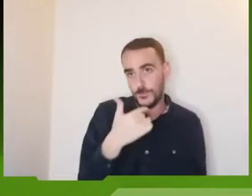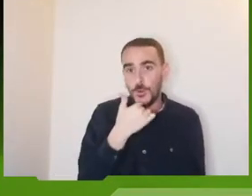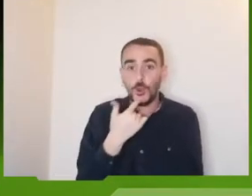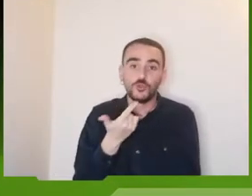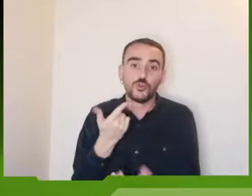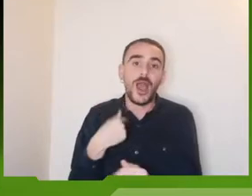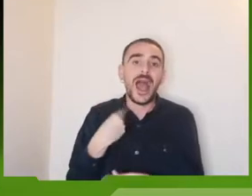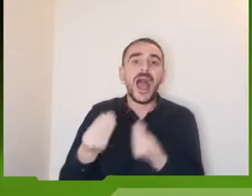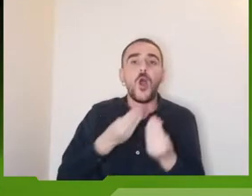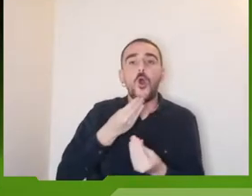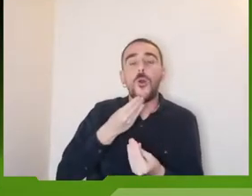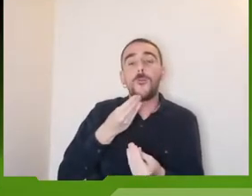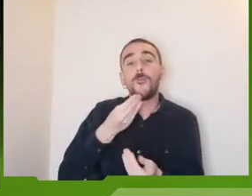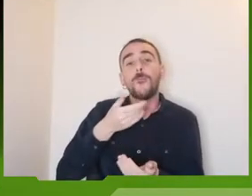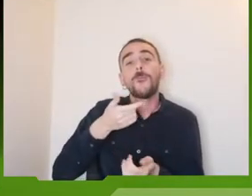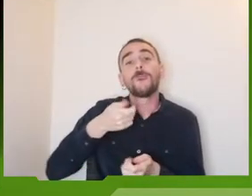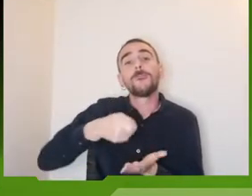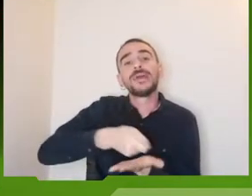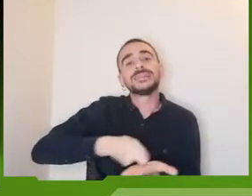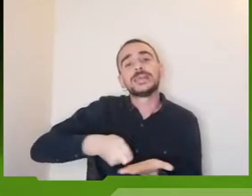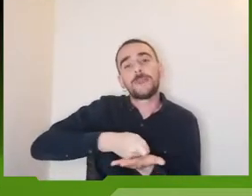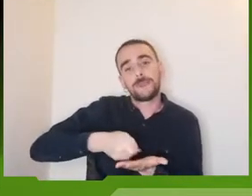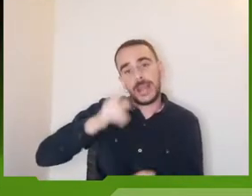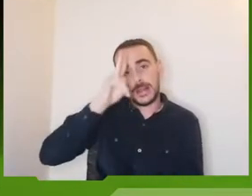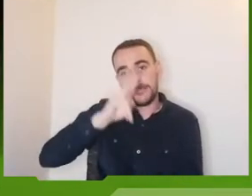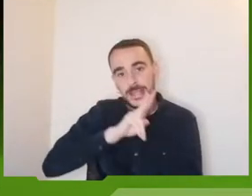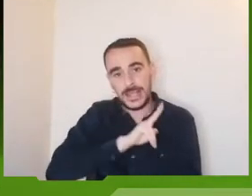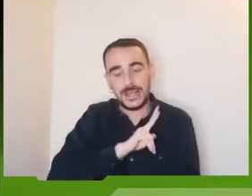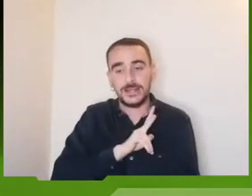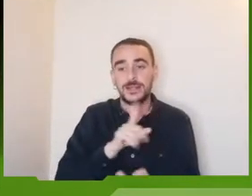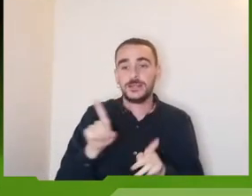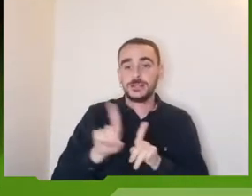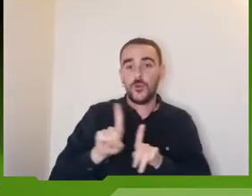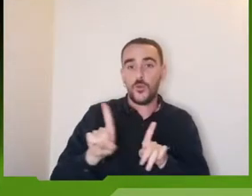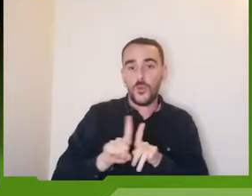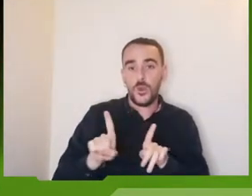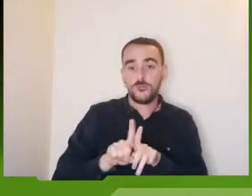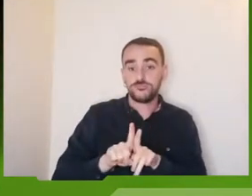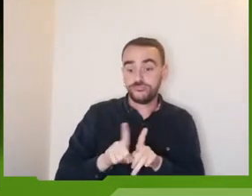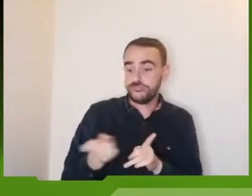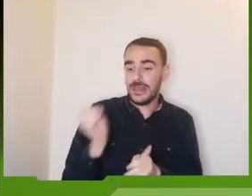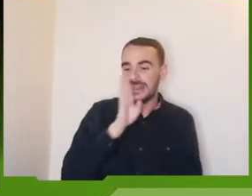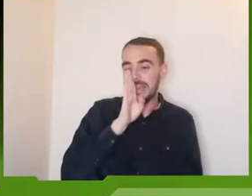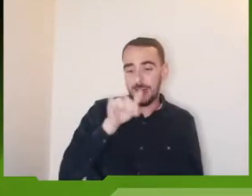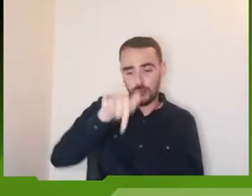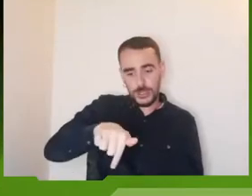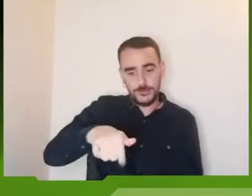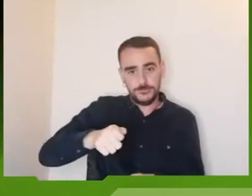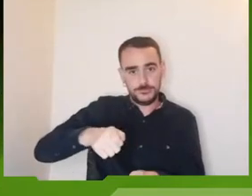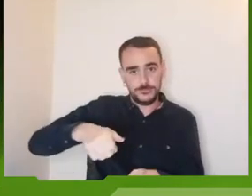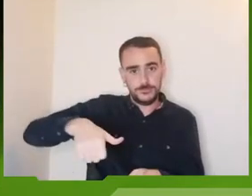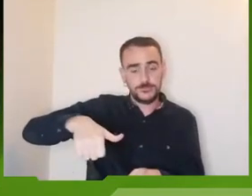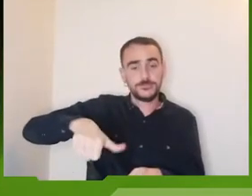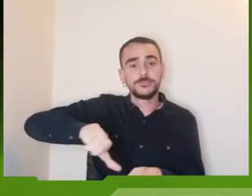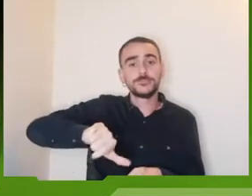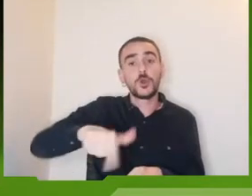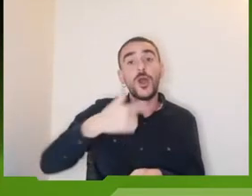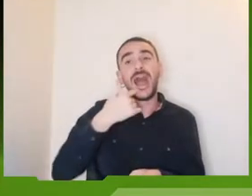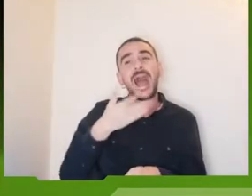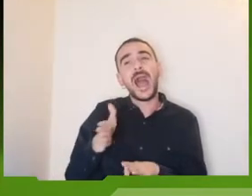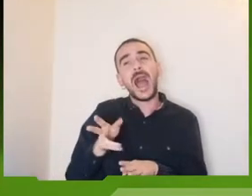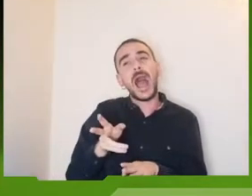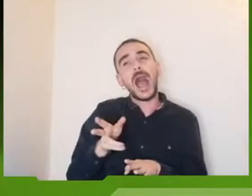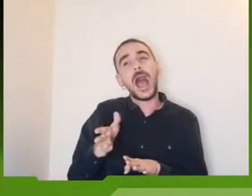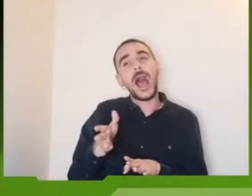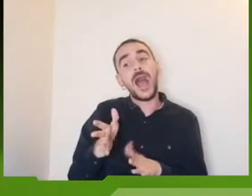echa cebolla, pues es el mismo concepto de hacer una bechamel encima de aquí. Antes tenía otro procedimiento, pero este